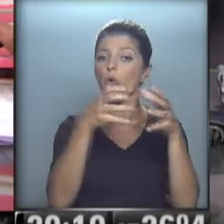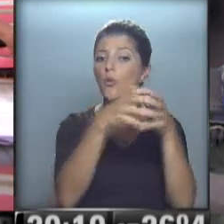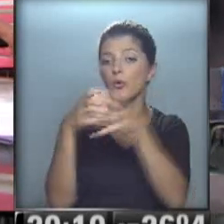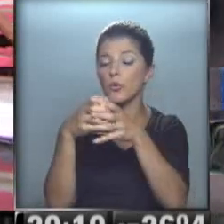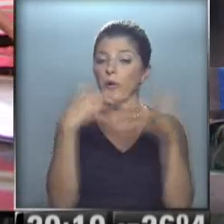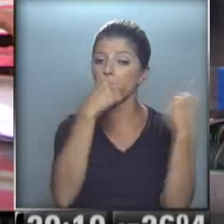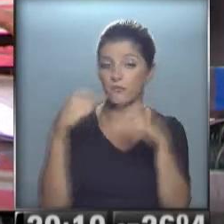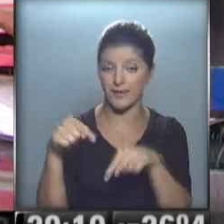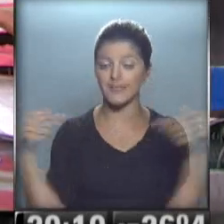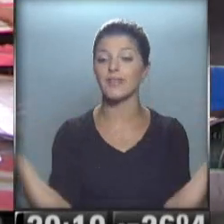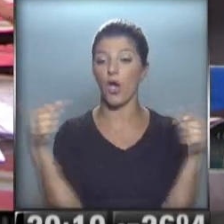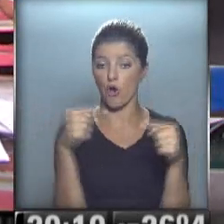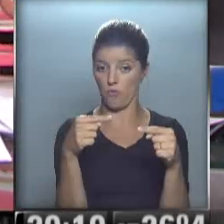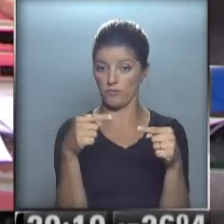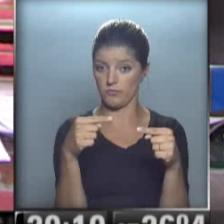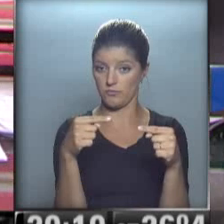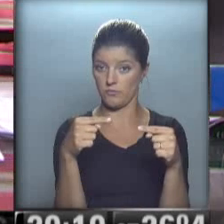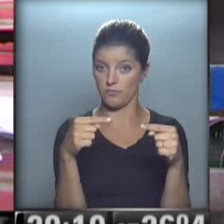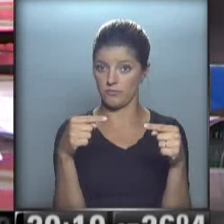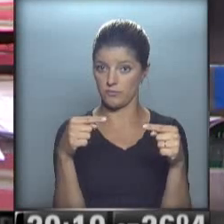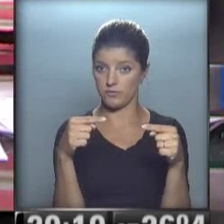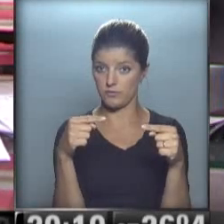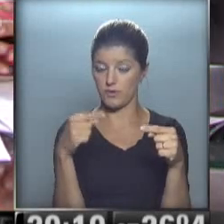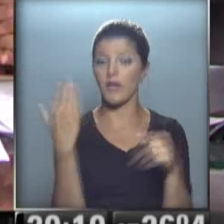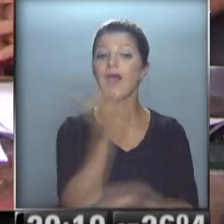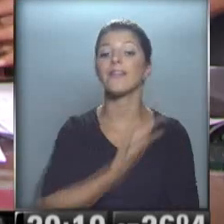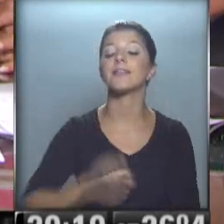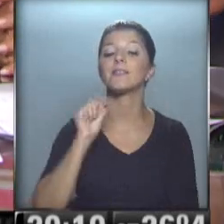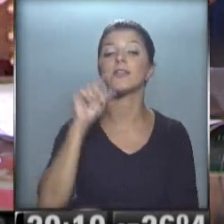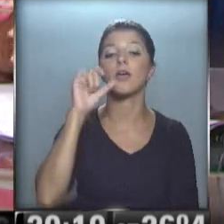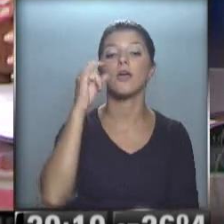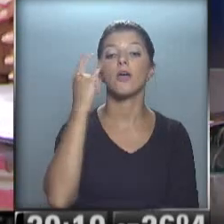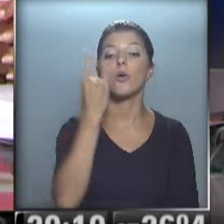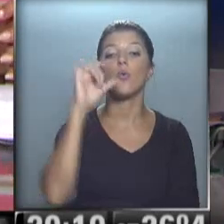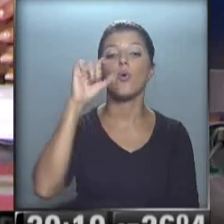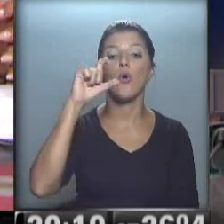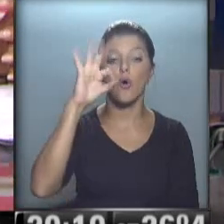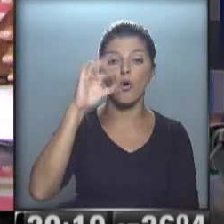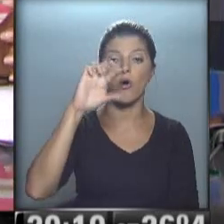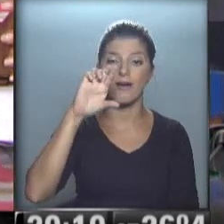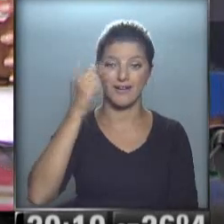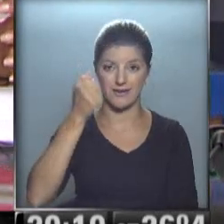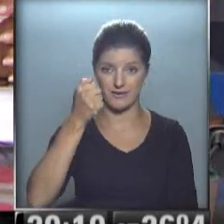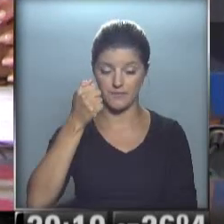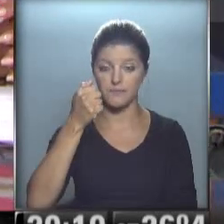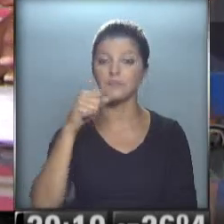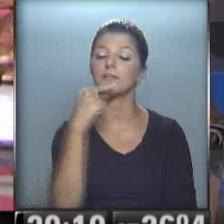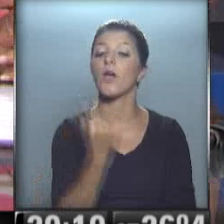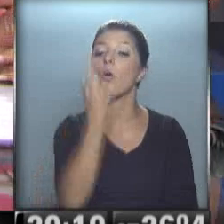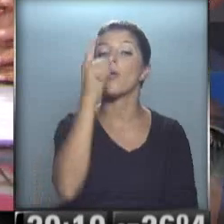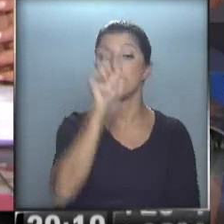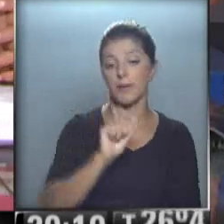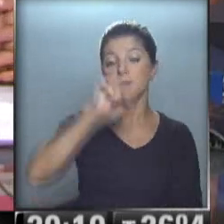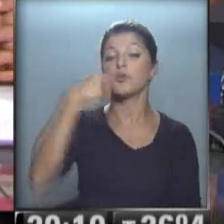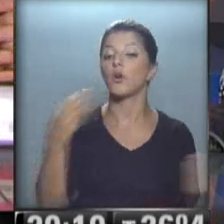se oponen a la dirigencia de la UOCRA, en este caso la Unión Obrera de la Construcción, hay un muerto y